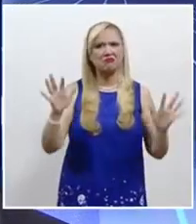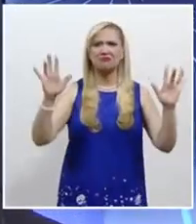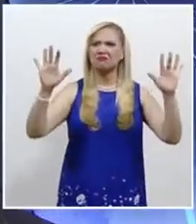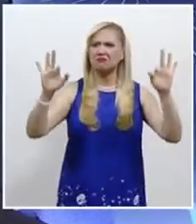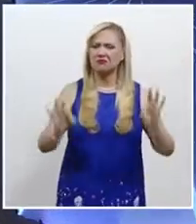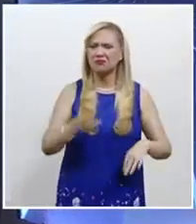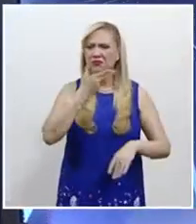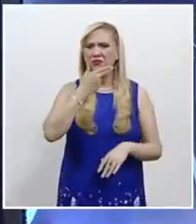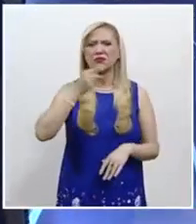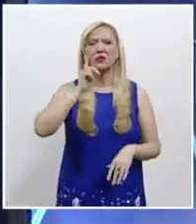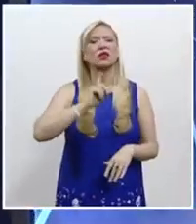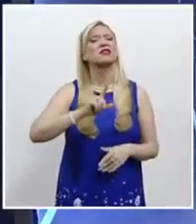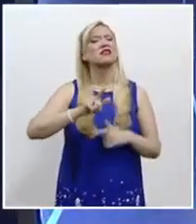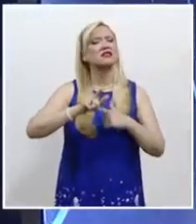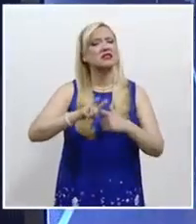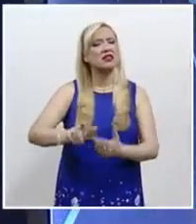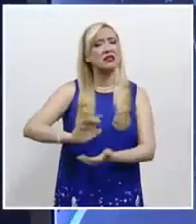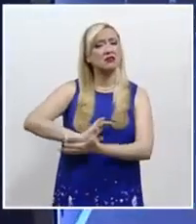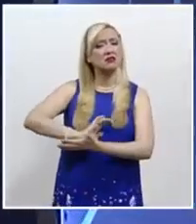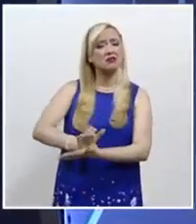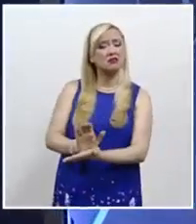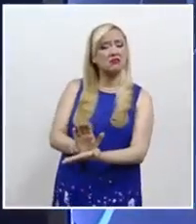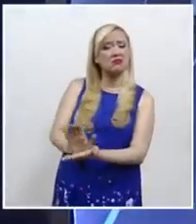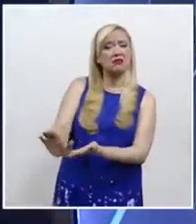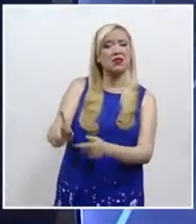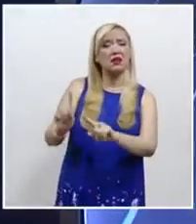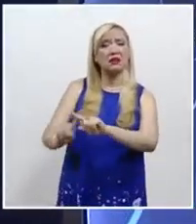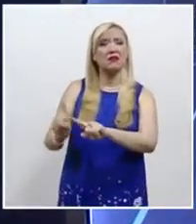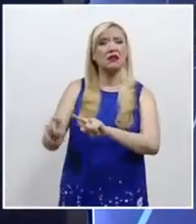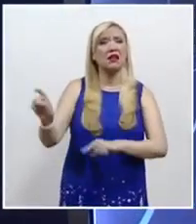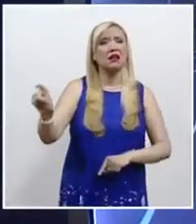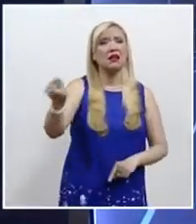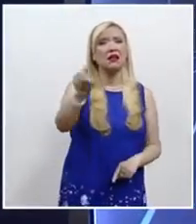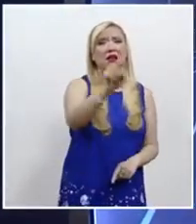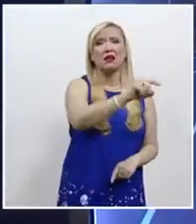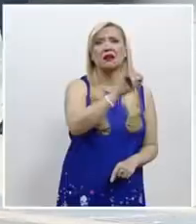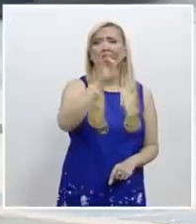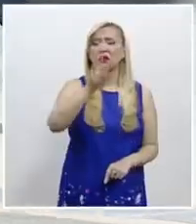prevalece la marginación y discriminación de la mujer en diversos ámbitos.